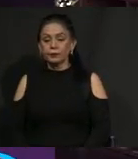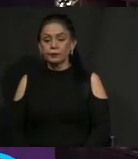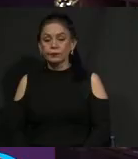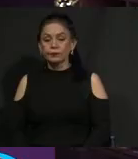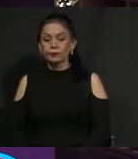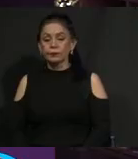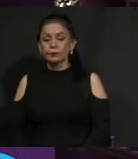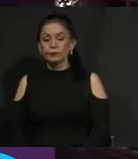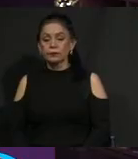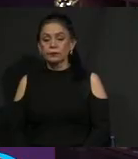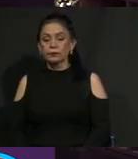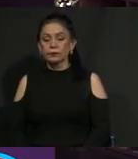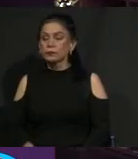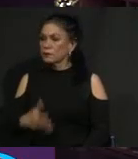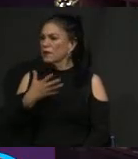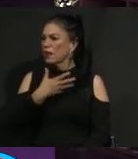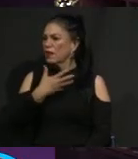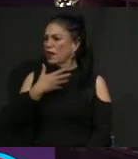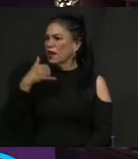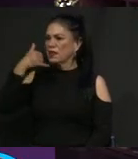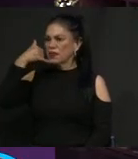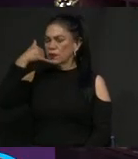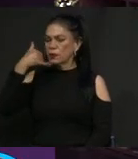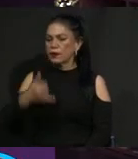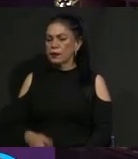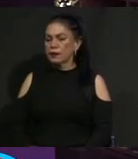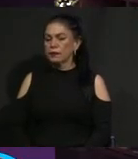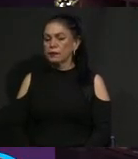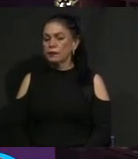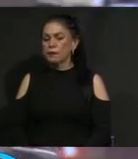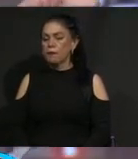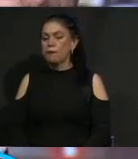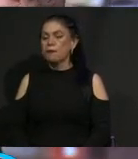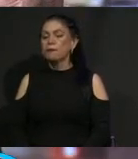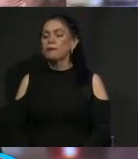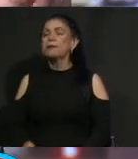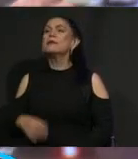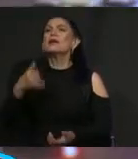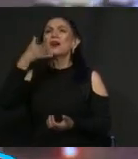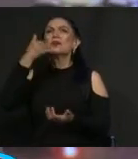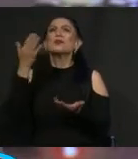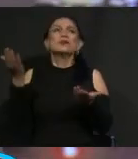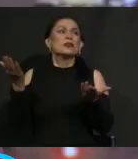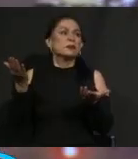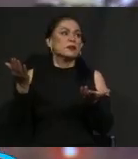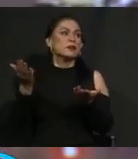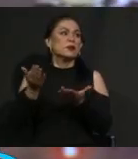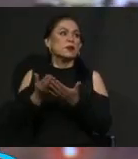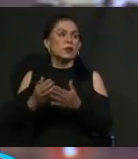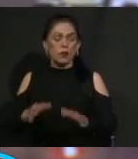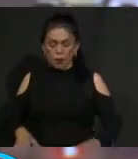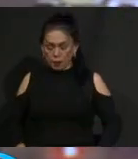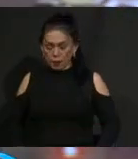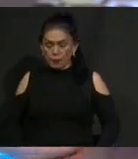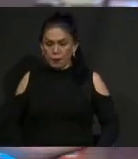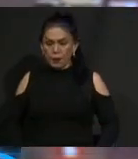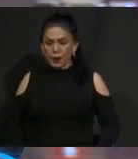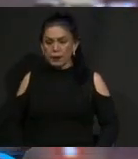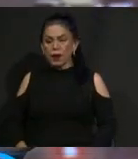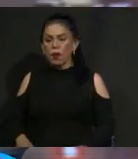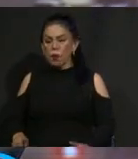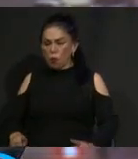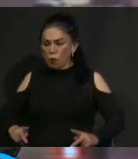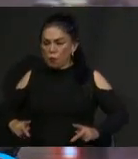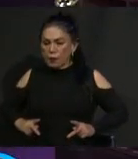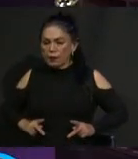sí traía celular de hecho nada más decía tres frases decía Dónde está mi celular traigo el pantalón nuevo Y dónde